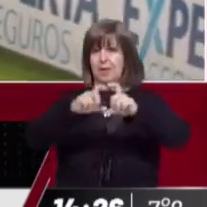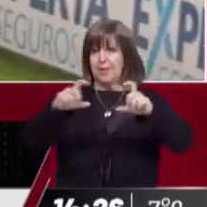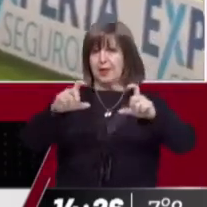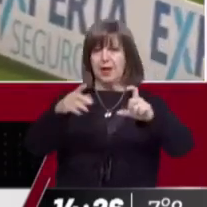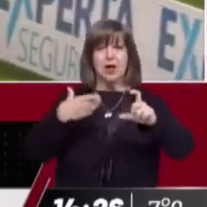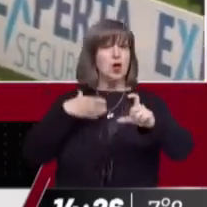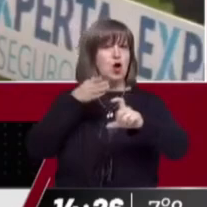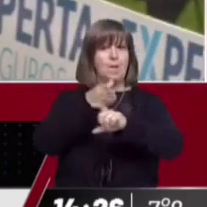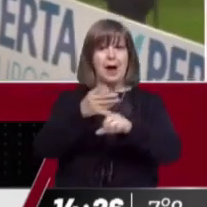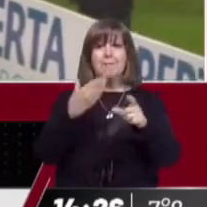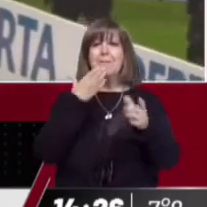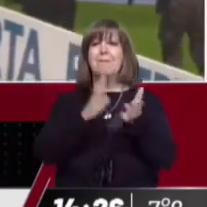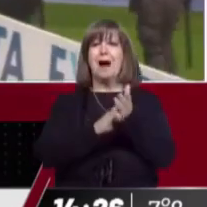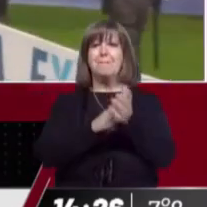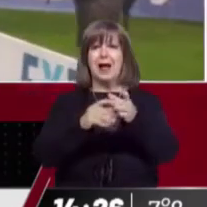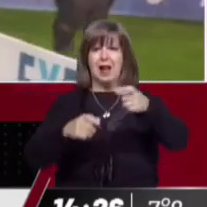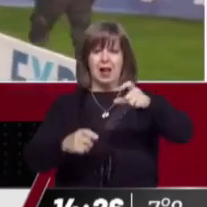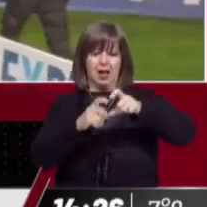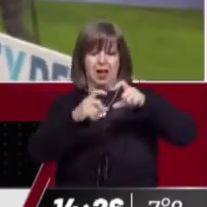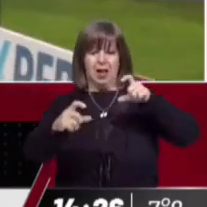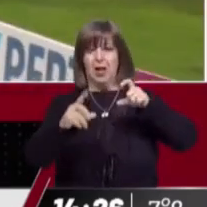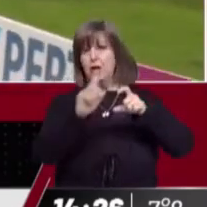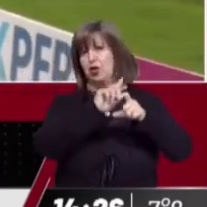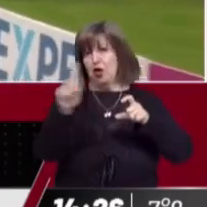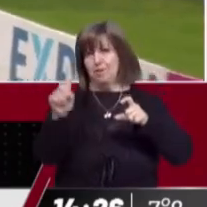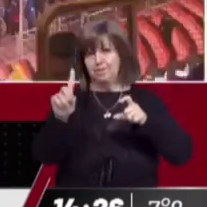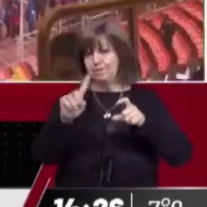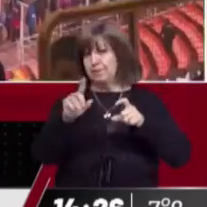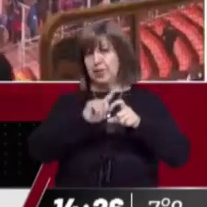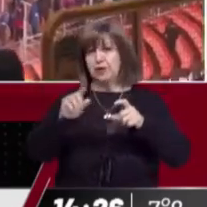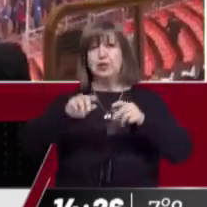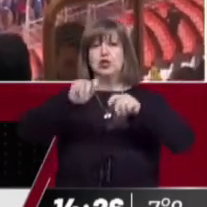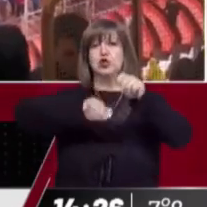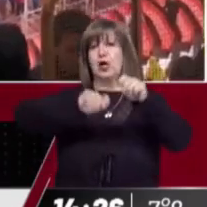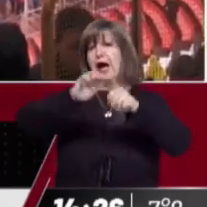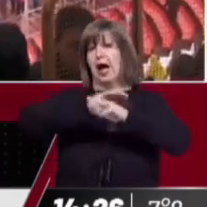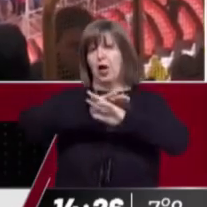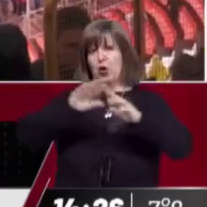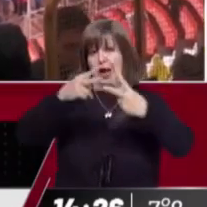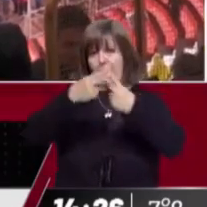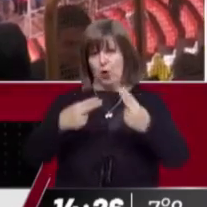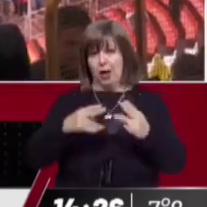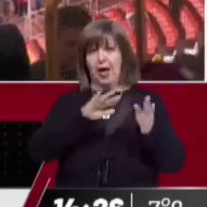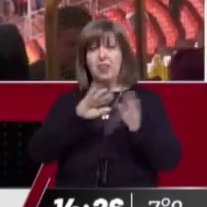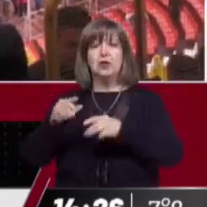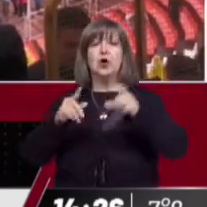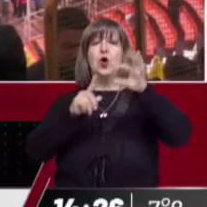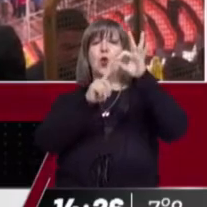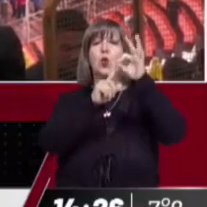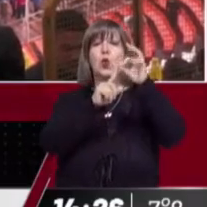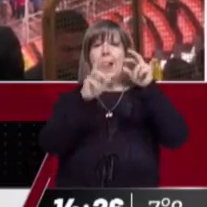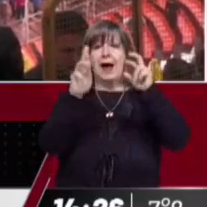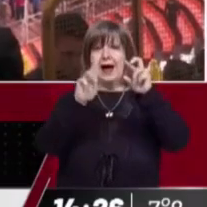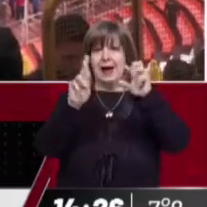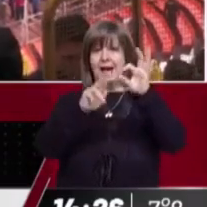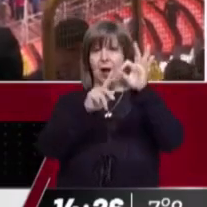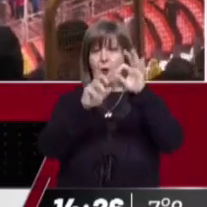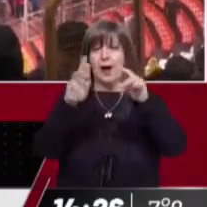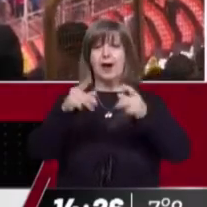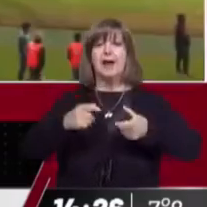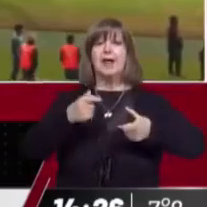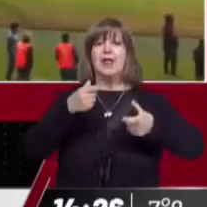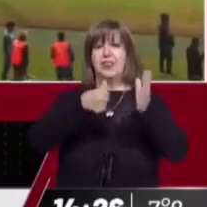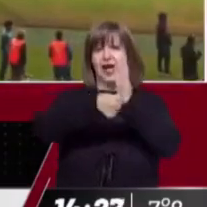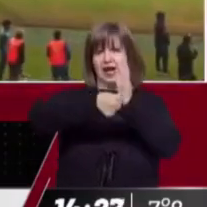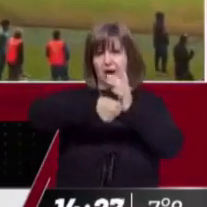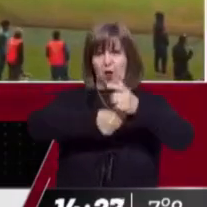van a poder ingresar al estadio ni a ningún partido con entrada física, va a ser todo QR, con DNI en